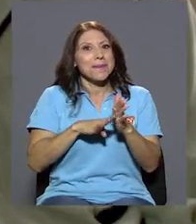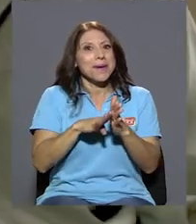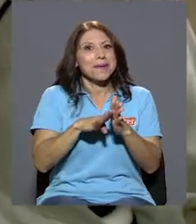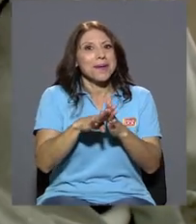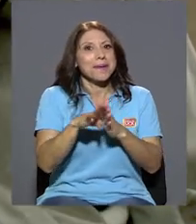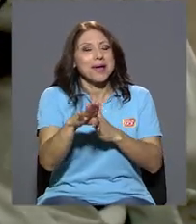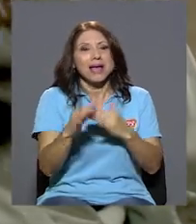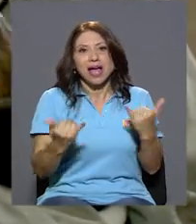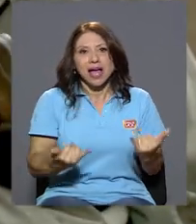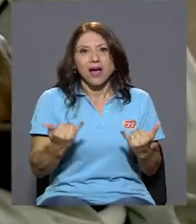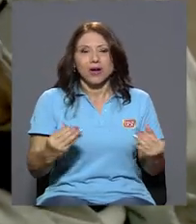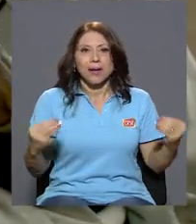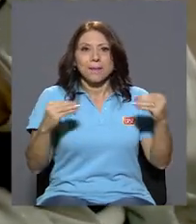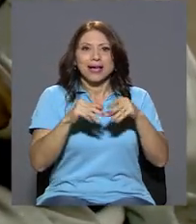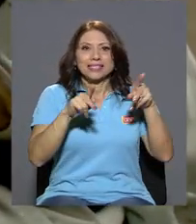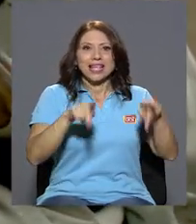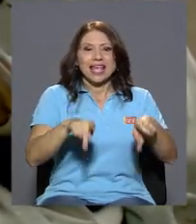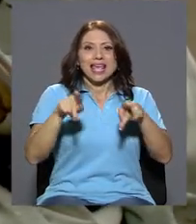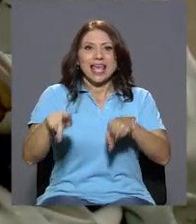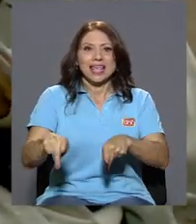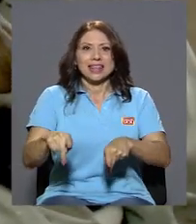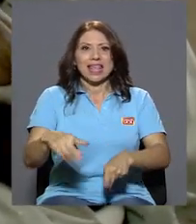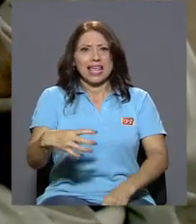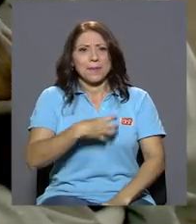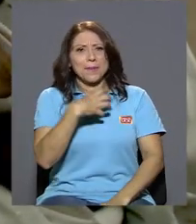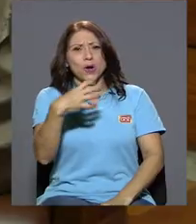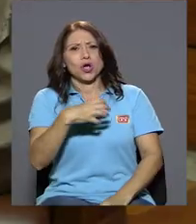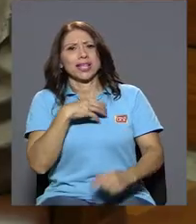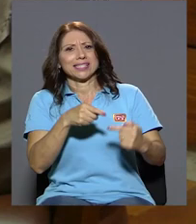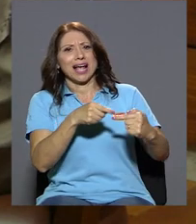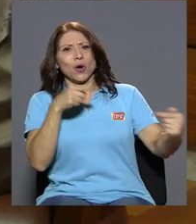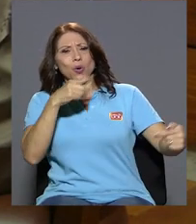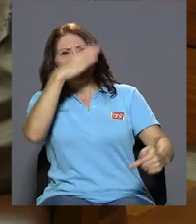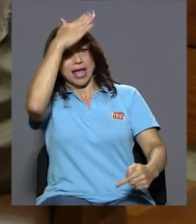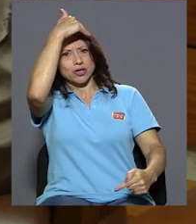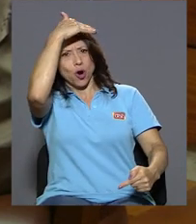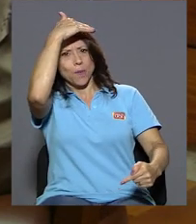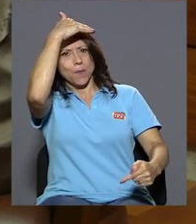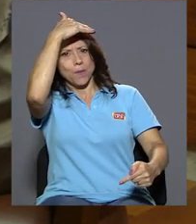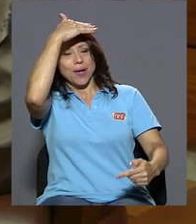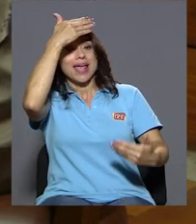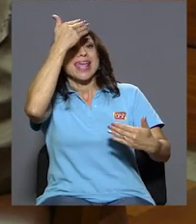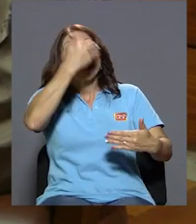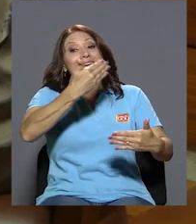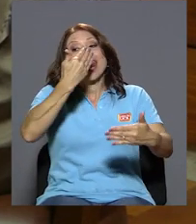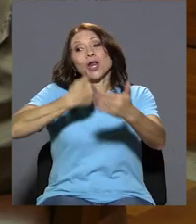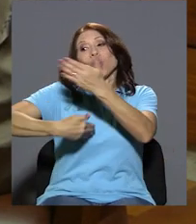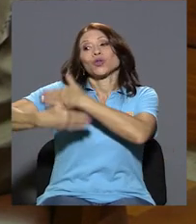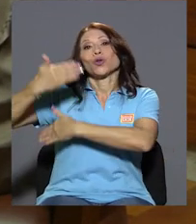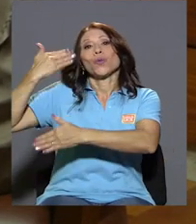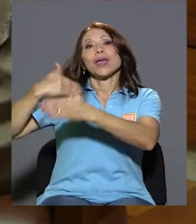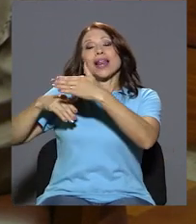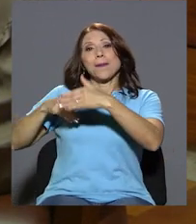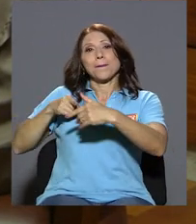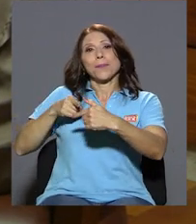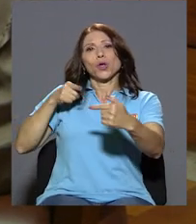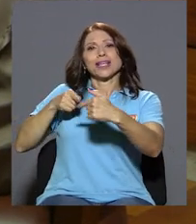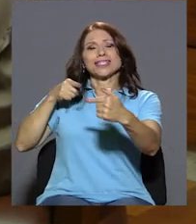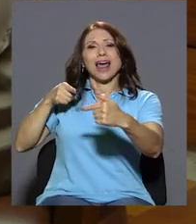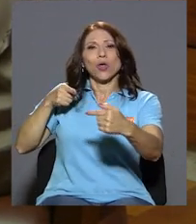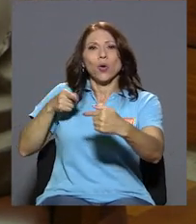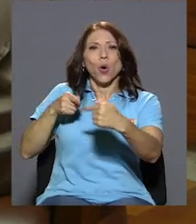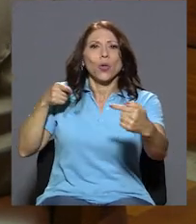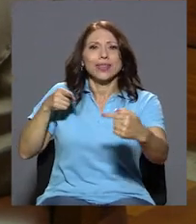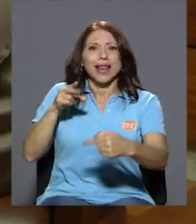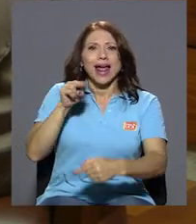adelante porque ahora más gente que protesta contra camps que los que hubieran contestado contra nixon